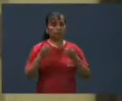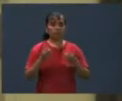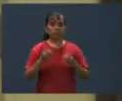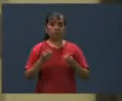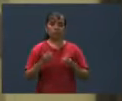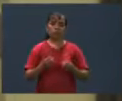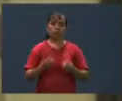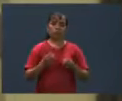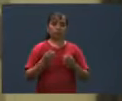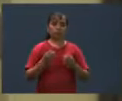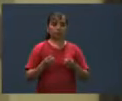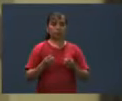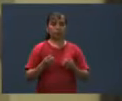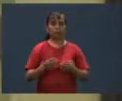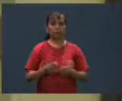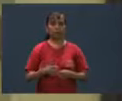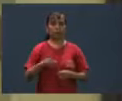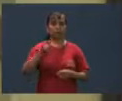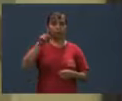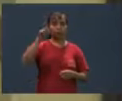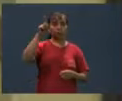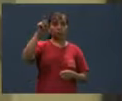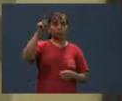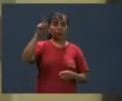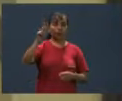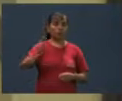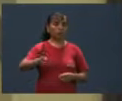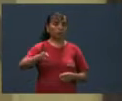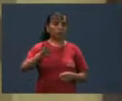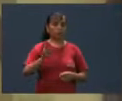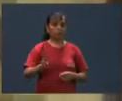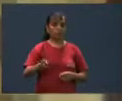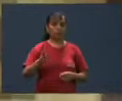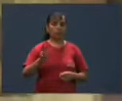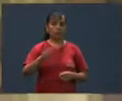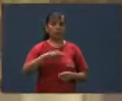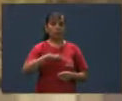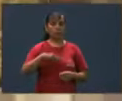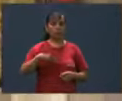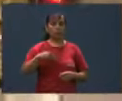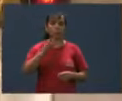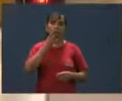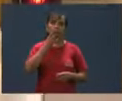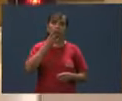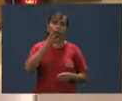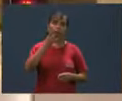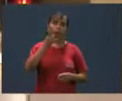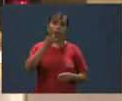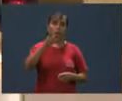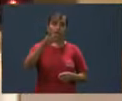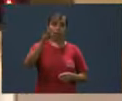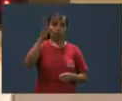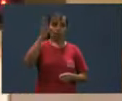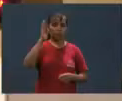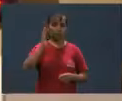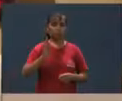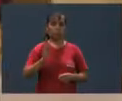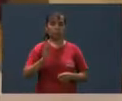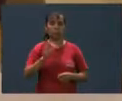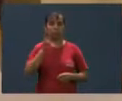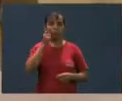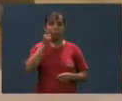quieres mucho. Tú que siempre nos perdona,